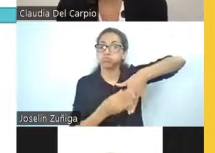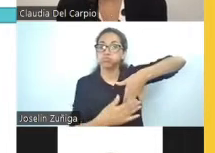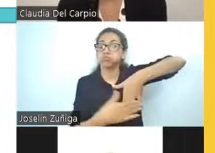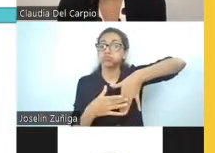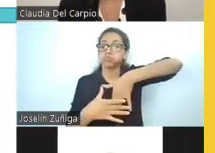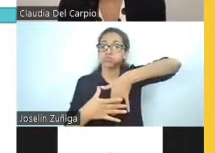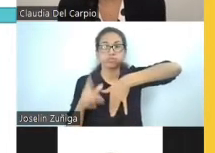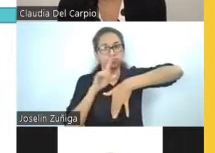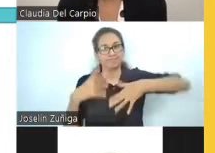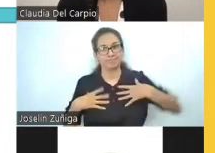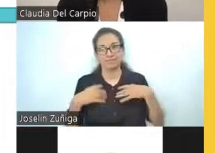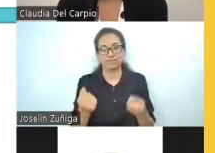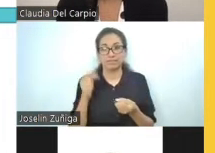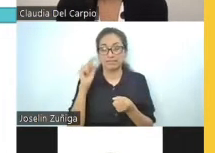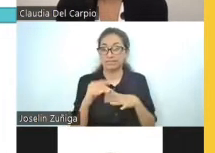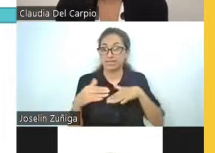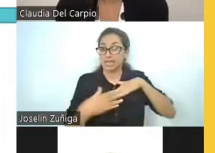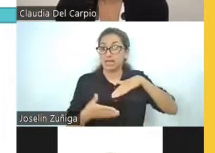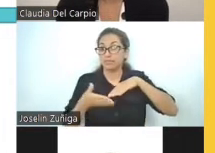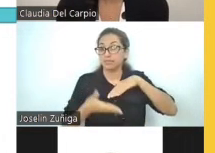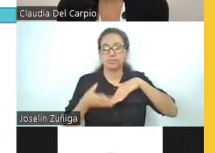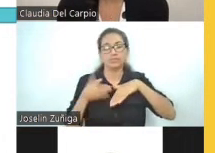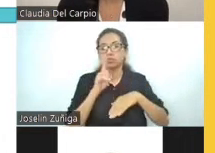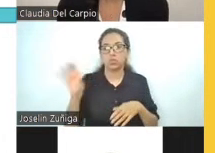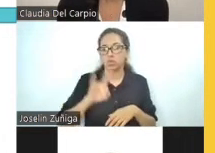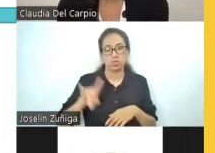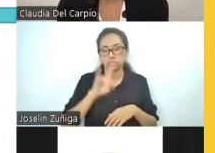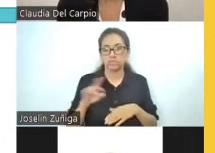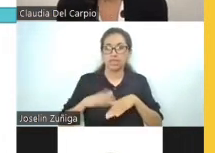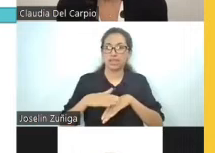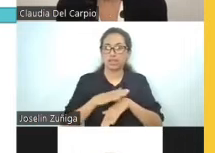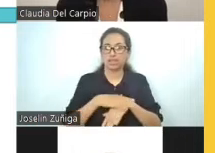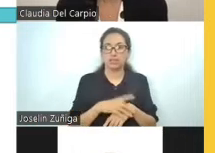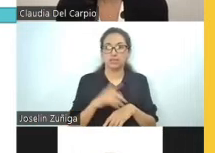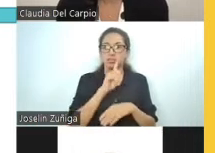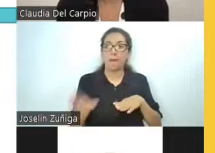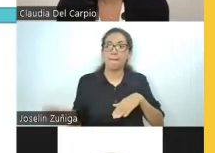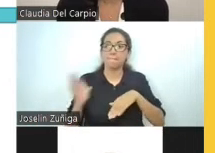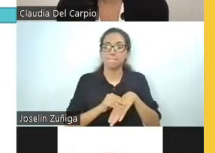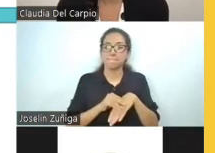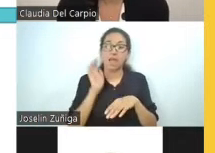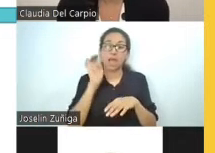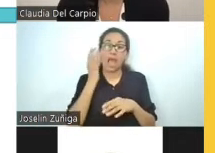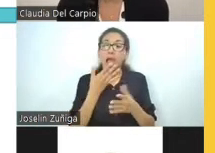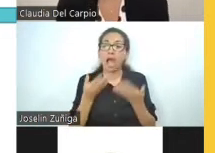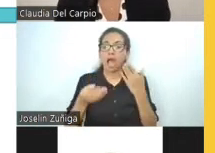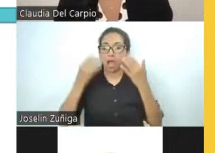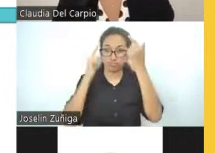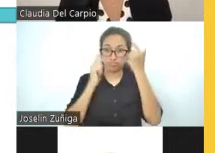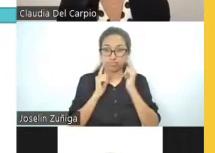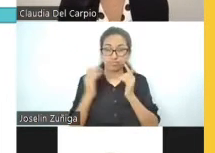saludable. Entonces, en esa zona no necesitamos usar talco, el talco solo se pega al sudor y te da una sensación